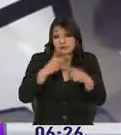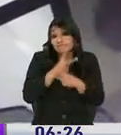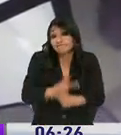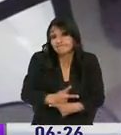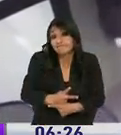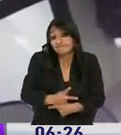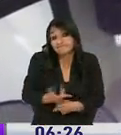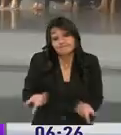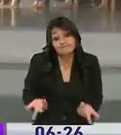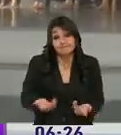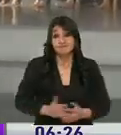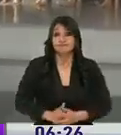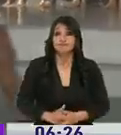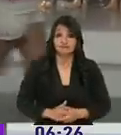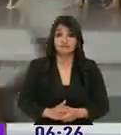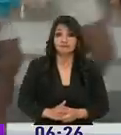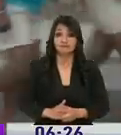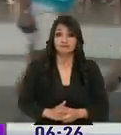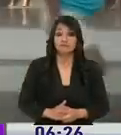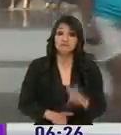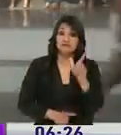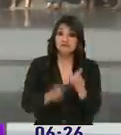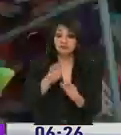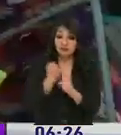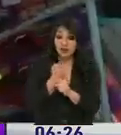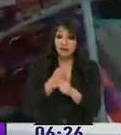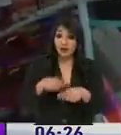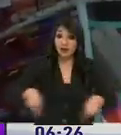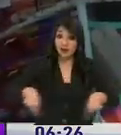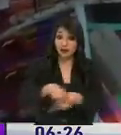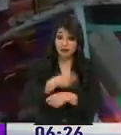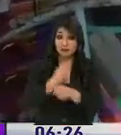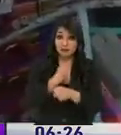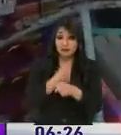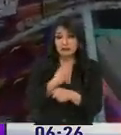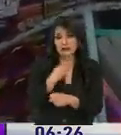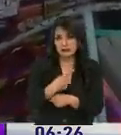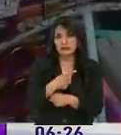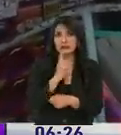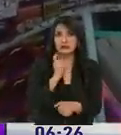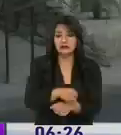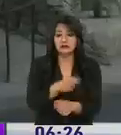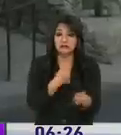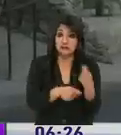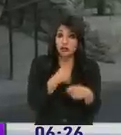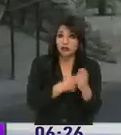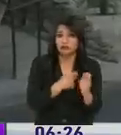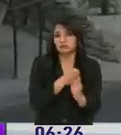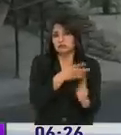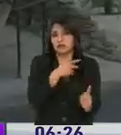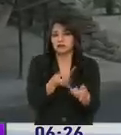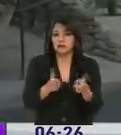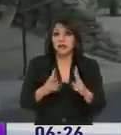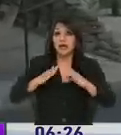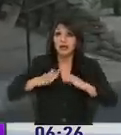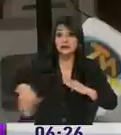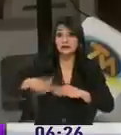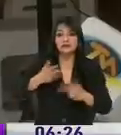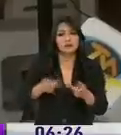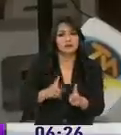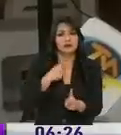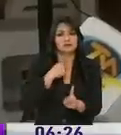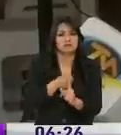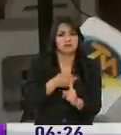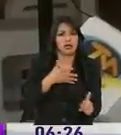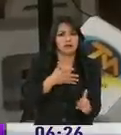lo que existe, ¿no? Quienes viven o trabajan en la zona aseguran que la delincuencia no solo afecta al comercio, sino a quienes tienen casas en este sector. Creo que